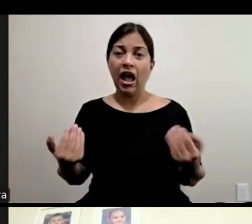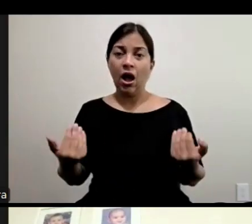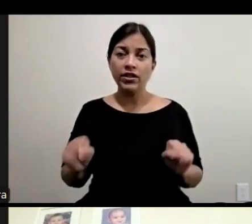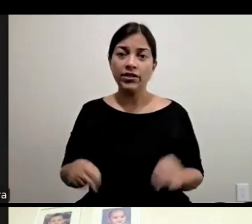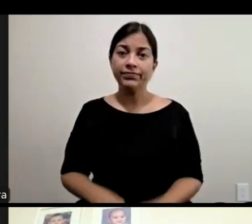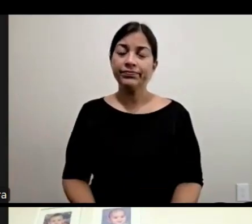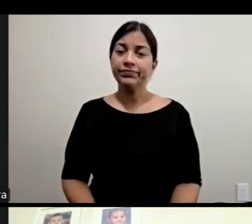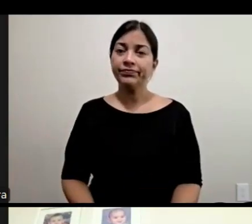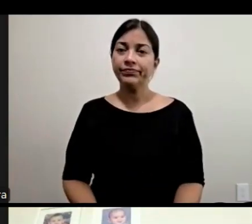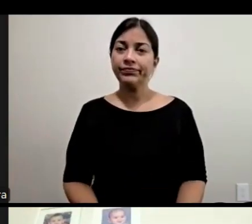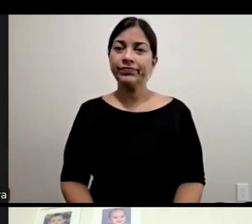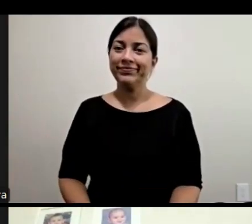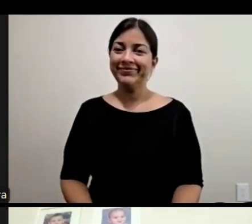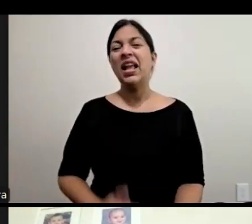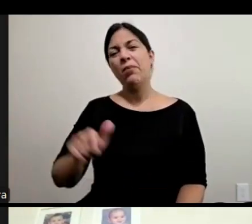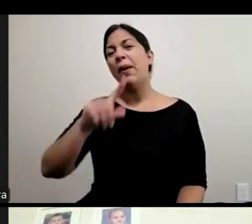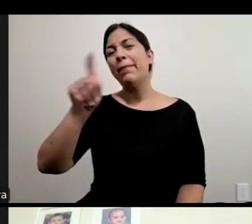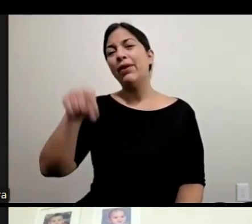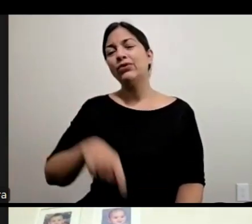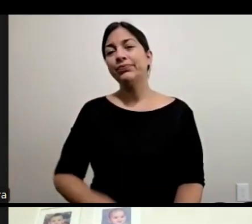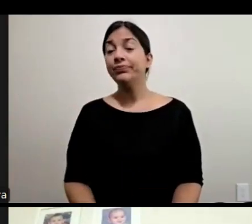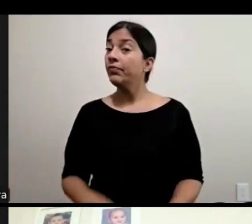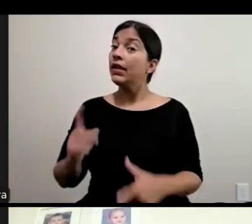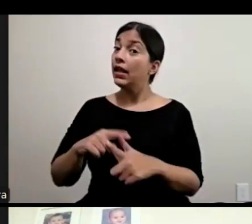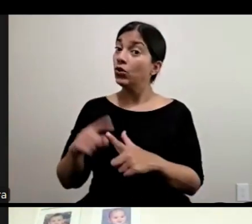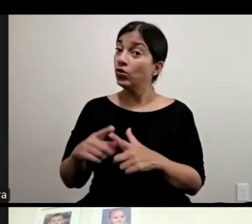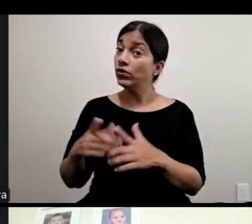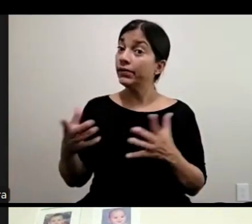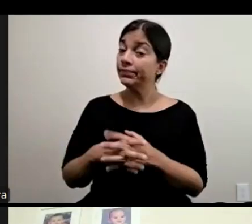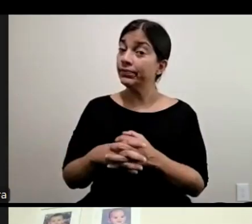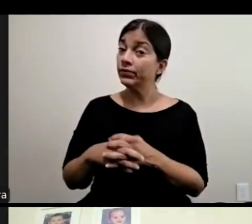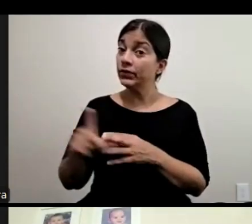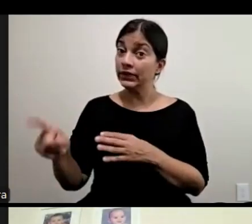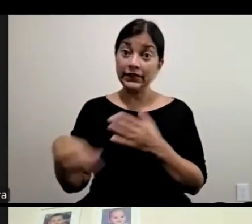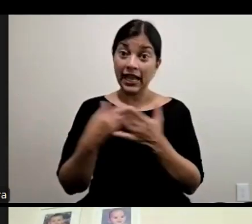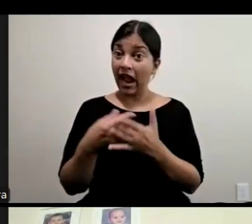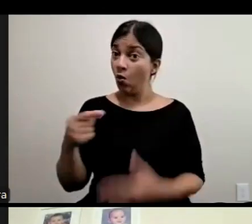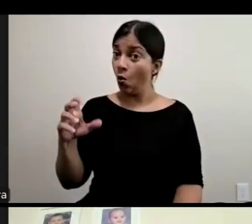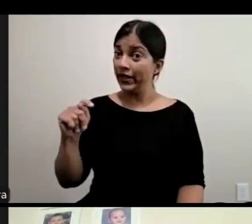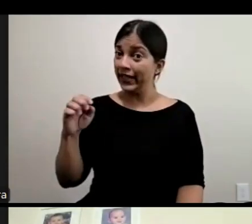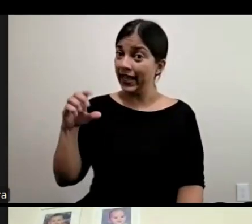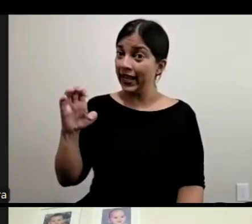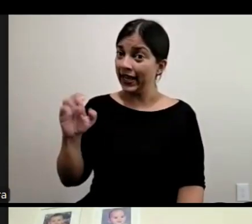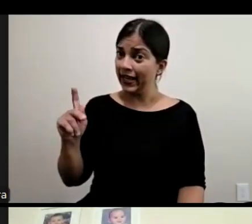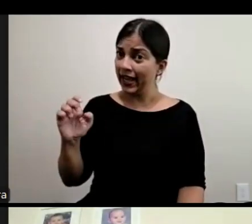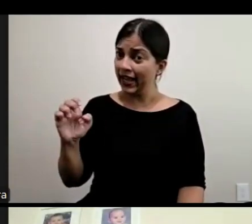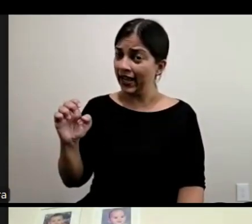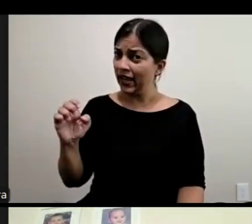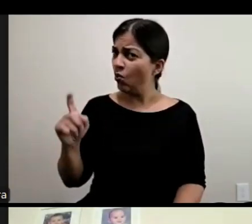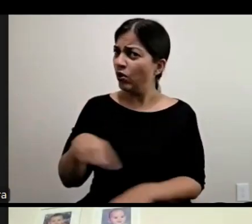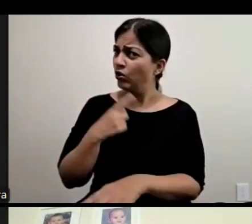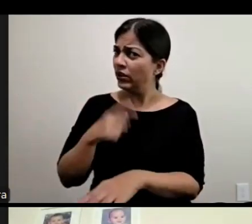son recintos. Y entonces resulta que llegas a Guateque. ¿Cuánto tiempo entonces estás en la